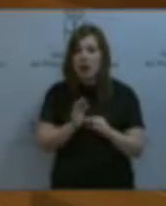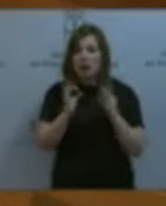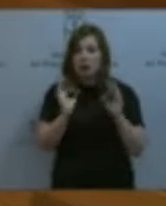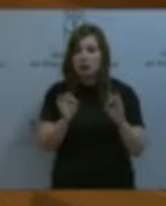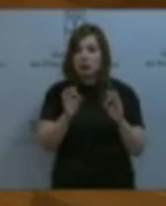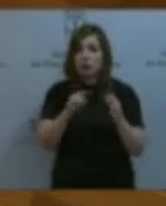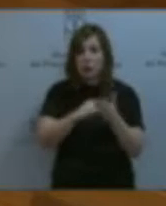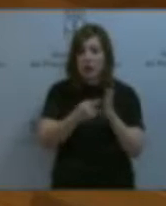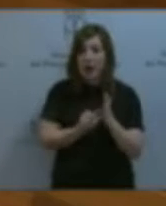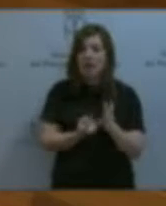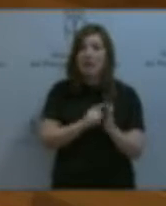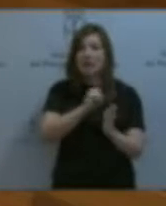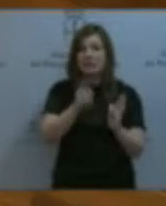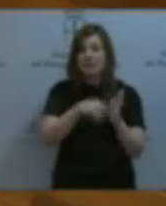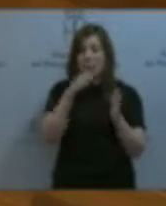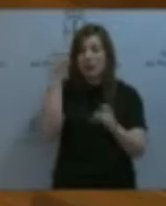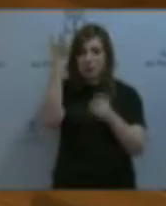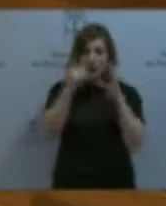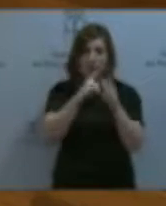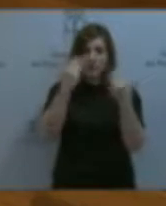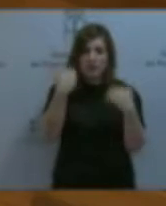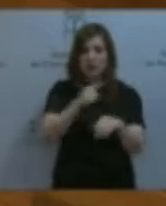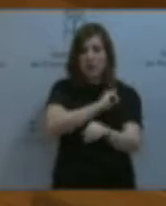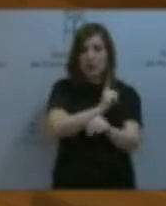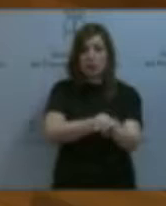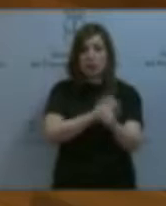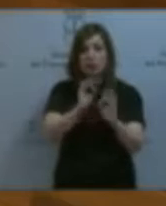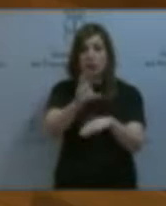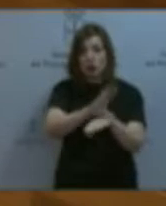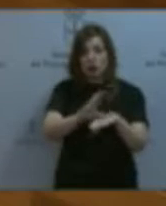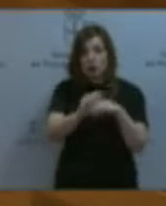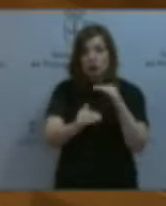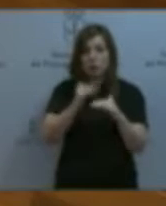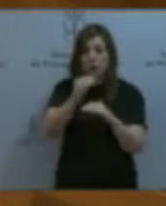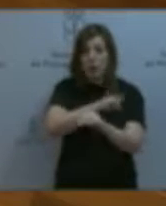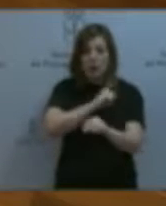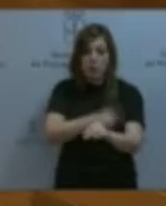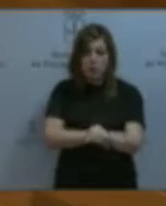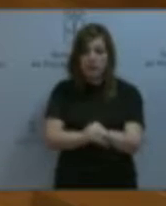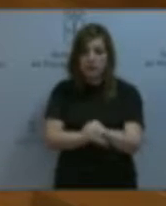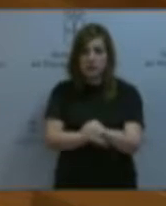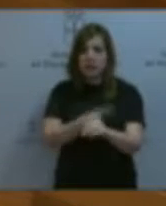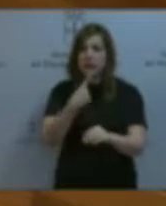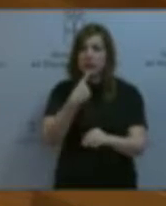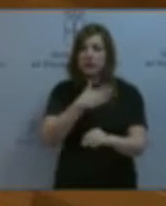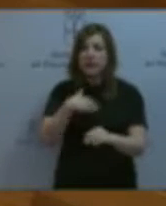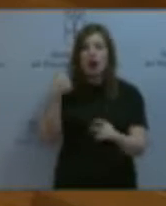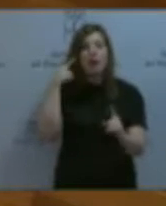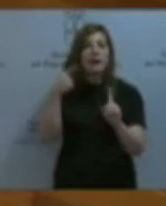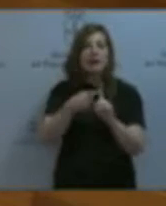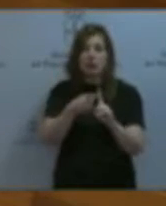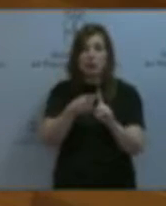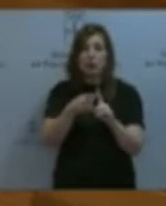Plan Integral para la Actividad Física y el Deporte del Consejo Superior de Deportes, que aspira a un objetivo de reducción